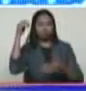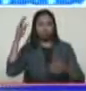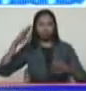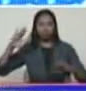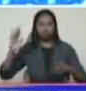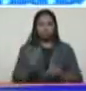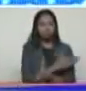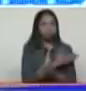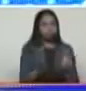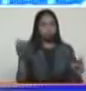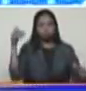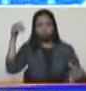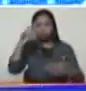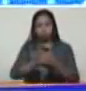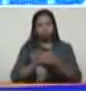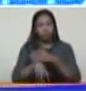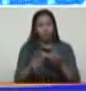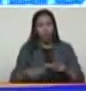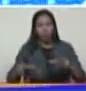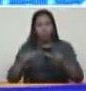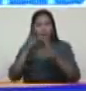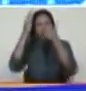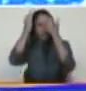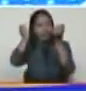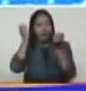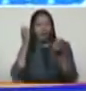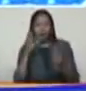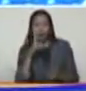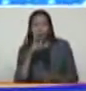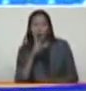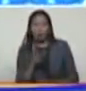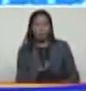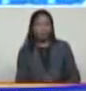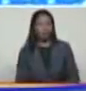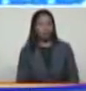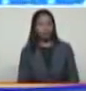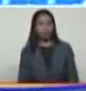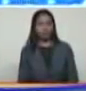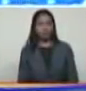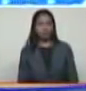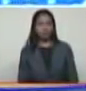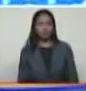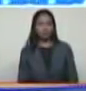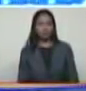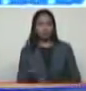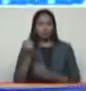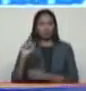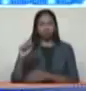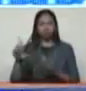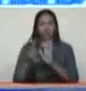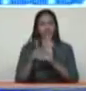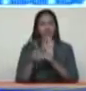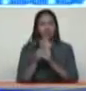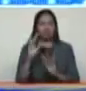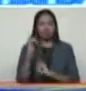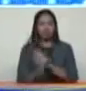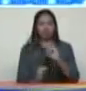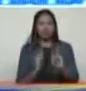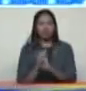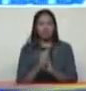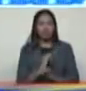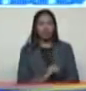brutal. Una acción brutal en contra del derecho internacional,